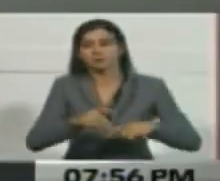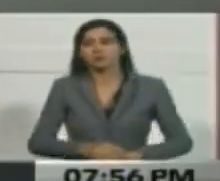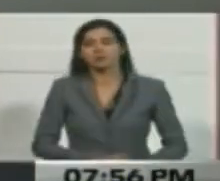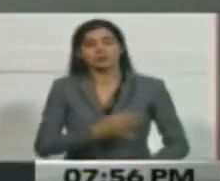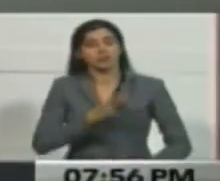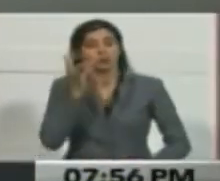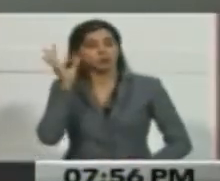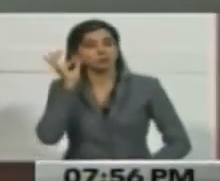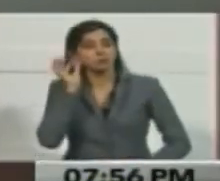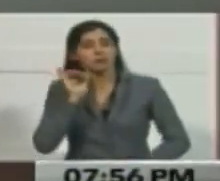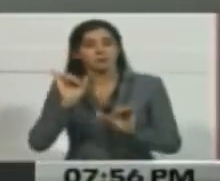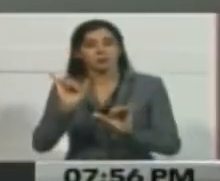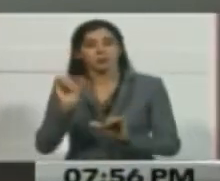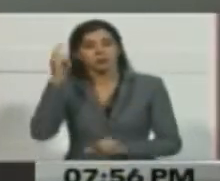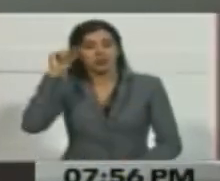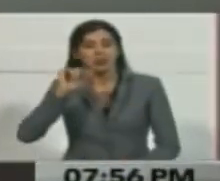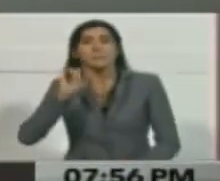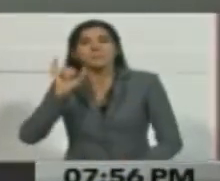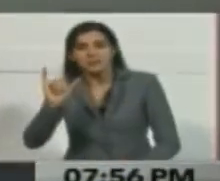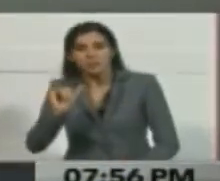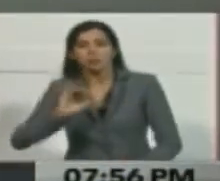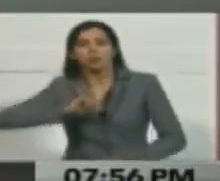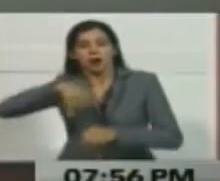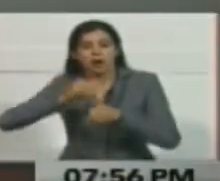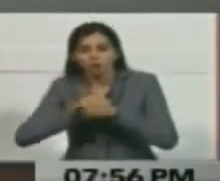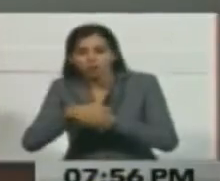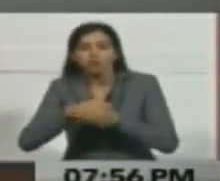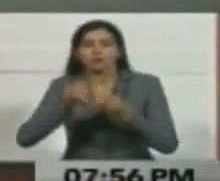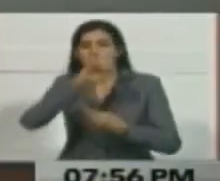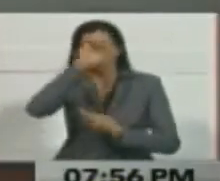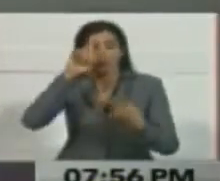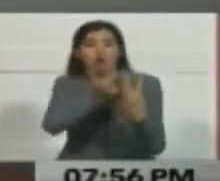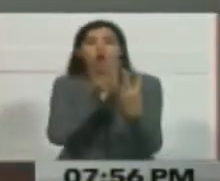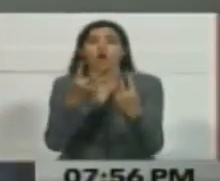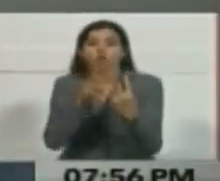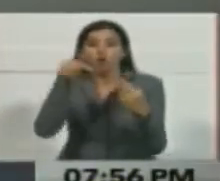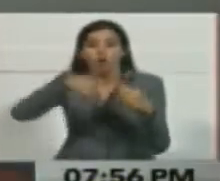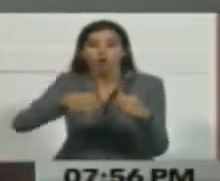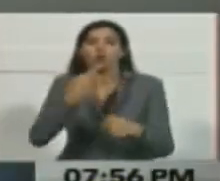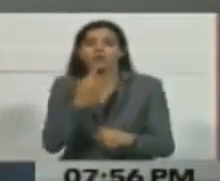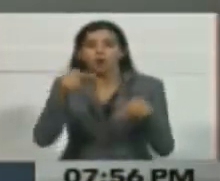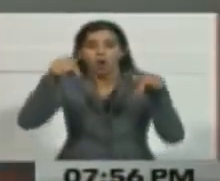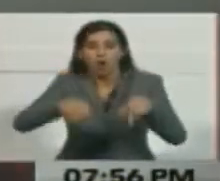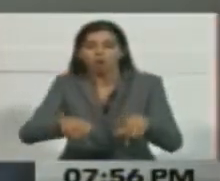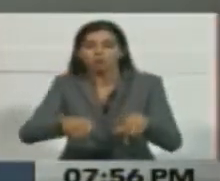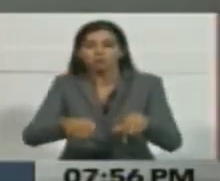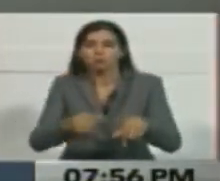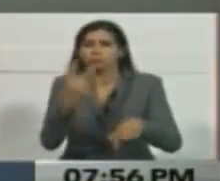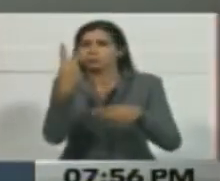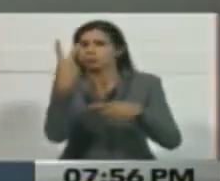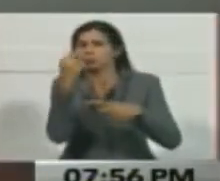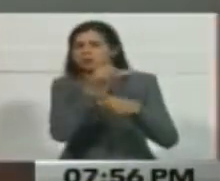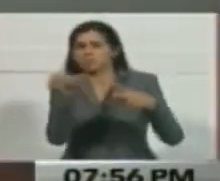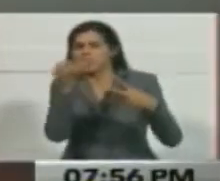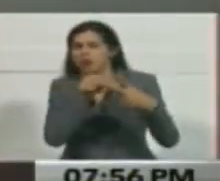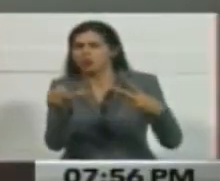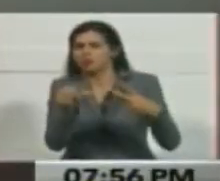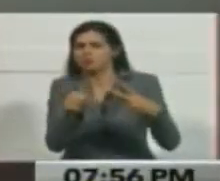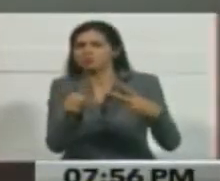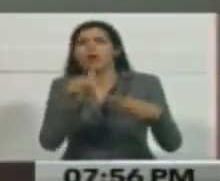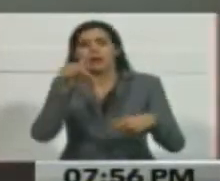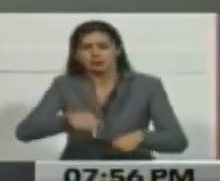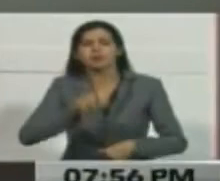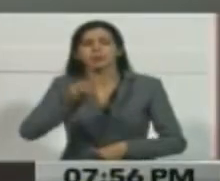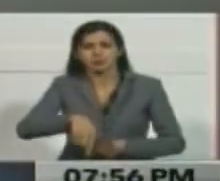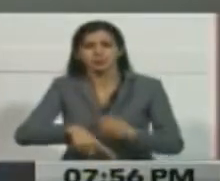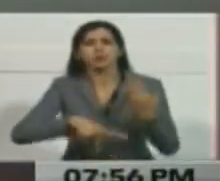nos lo dice el mismo día Jorge Rodríguez, nos lo dice el mismo día Diosdado Cabello. Hace rato ya, unas dos semanas, lo planteamos nosotros. Todo